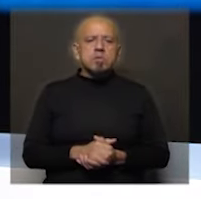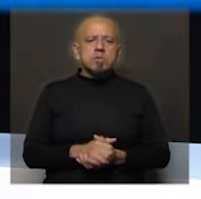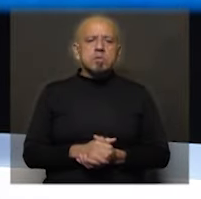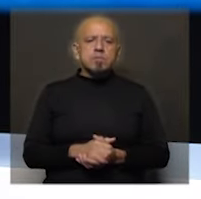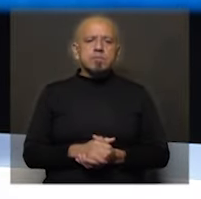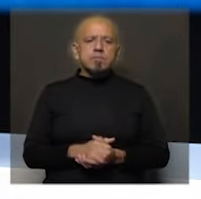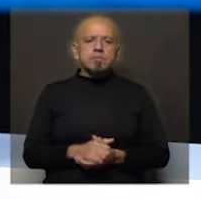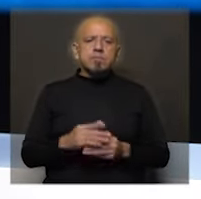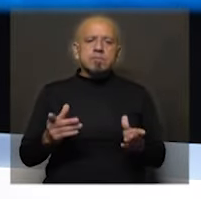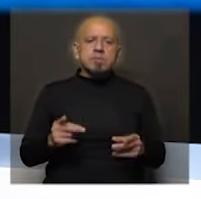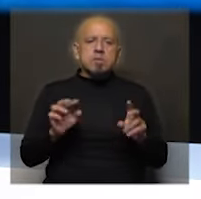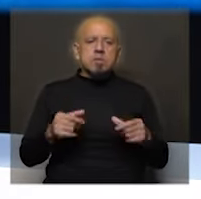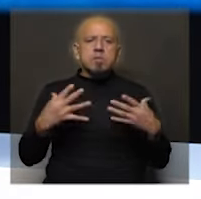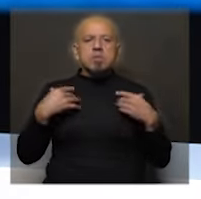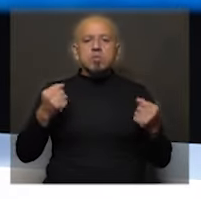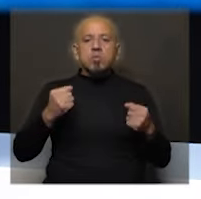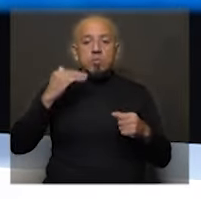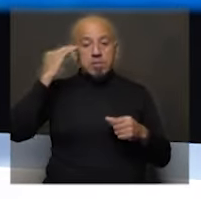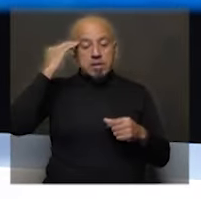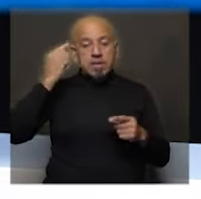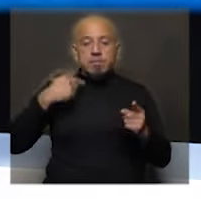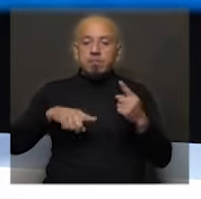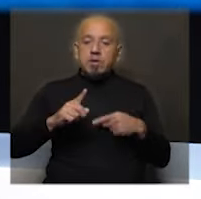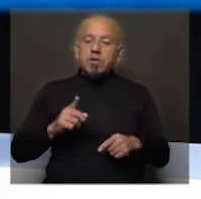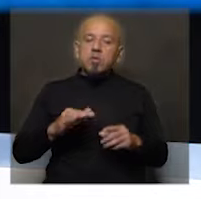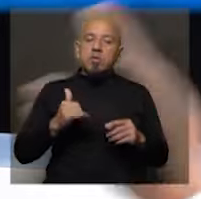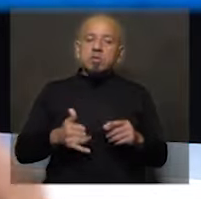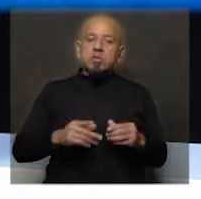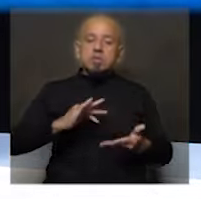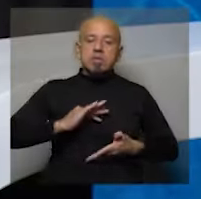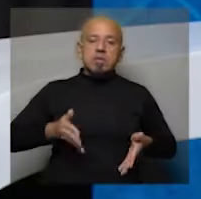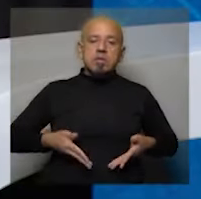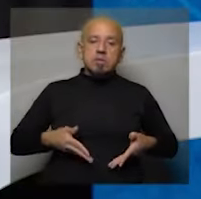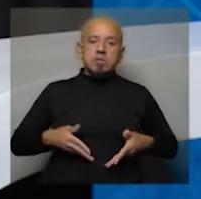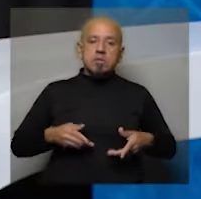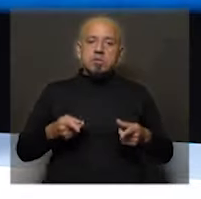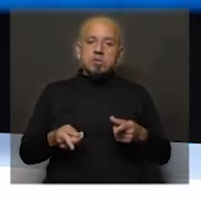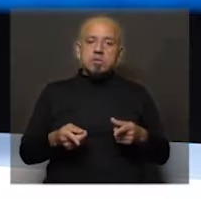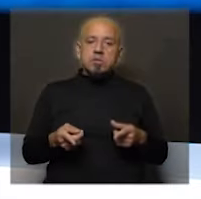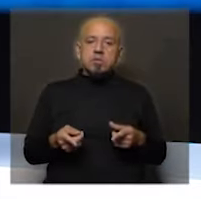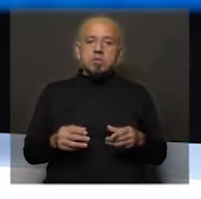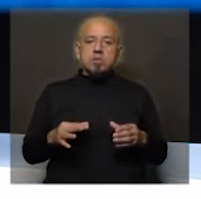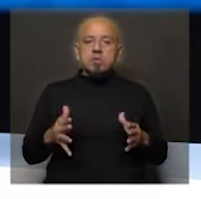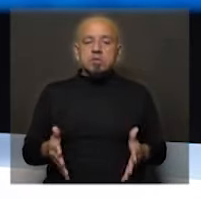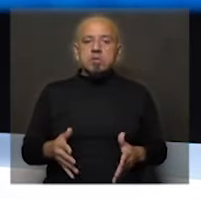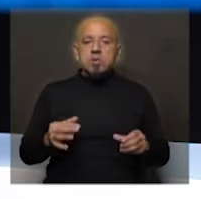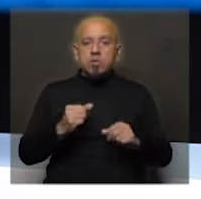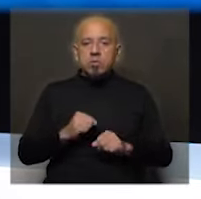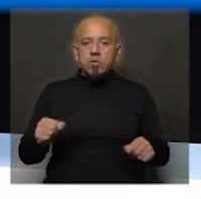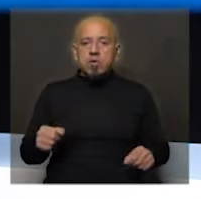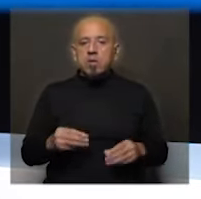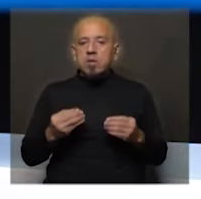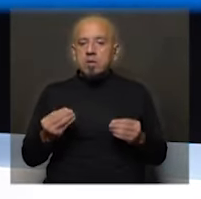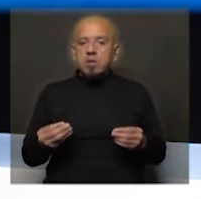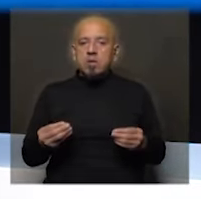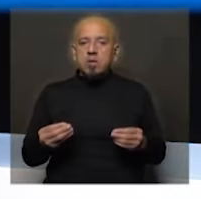un componente de Salud Mental pero que tiene que tener una mirada de género perspectiva de género en este Exacto que permita mirar cóm en